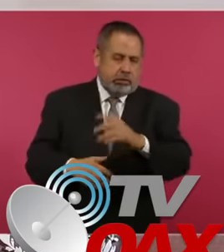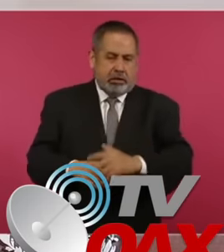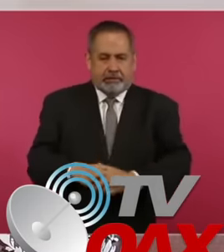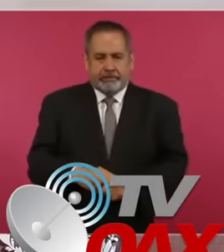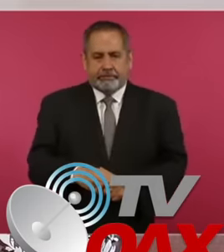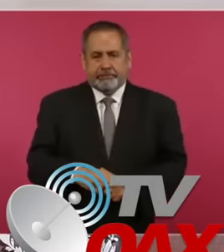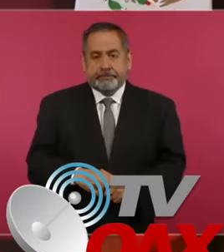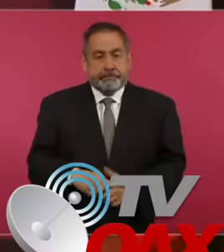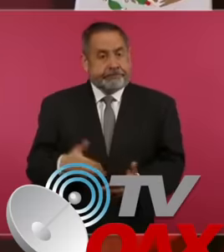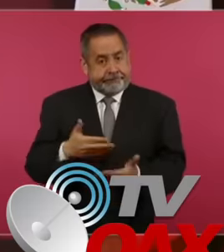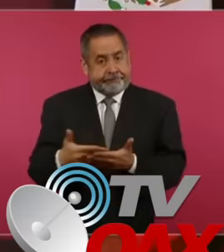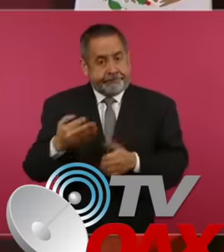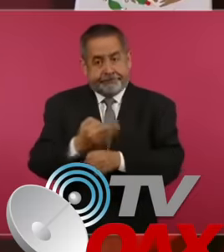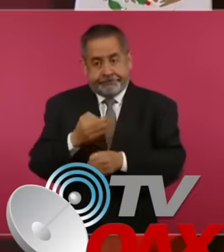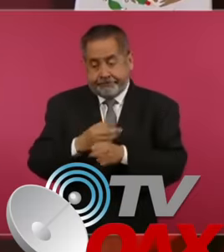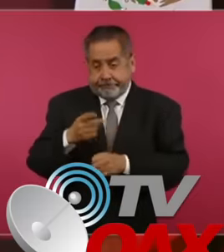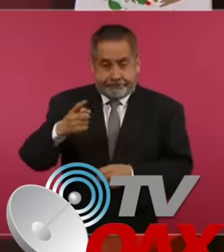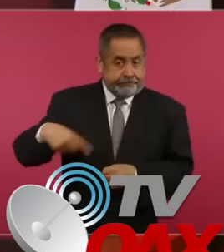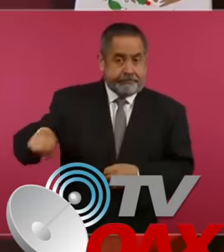ahora